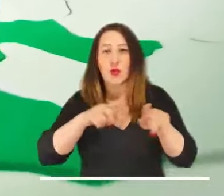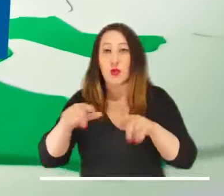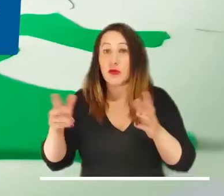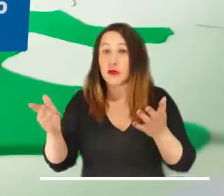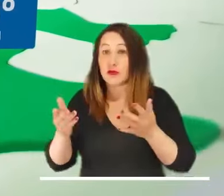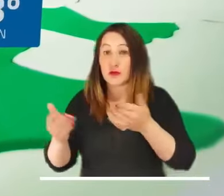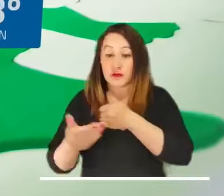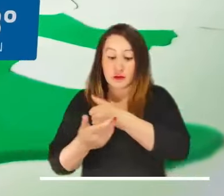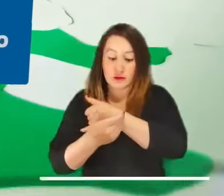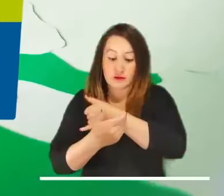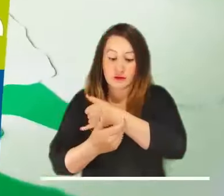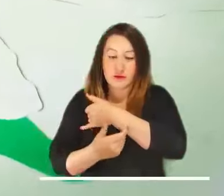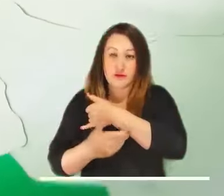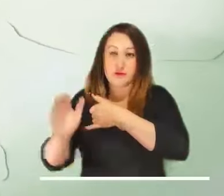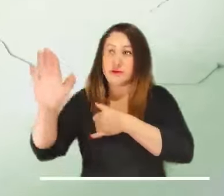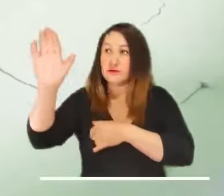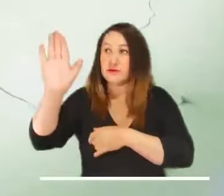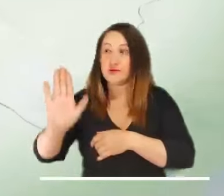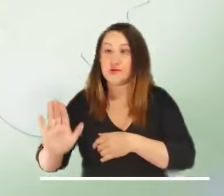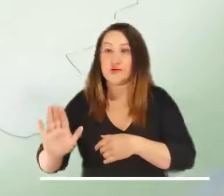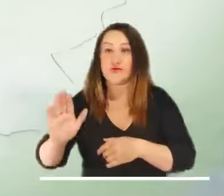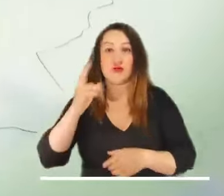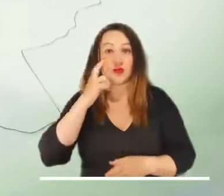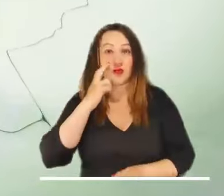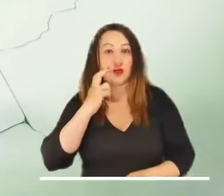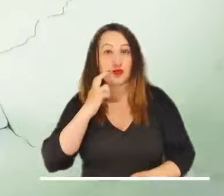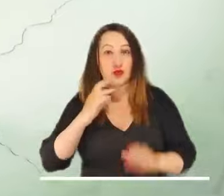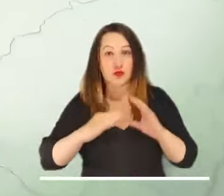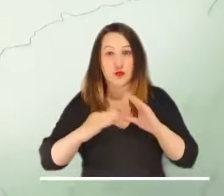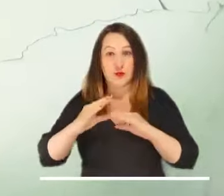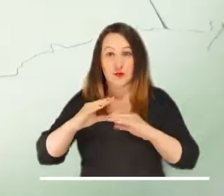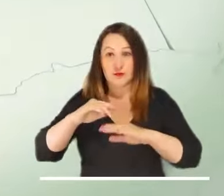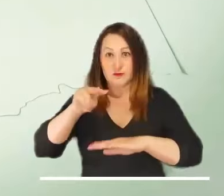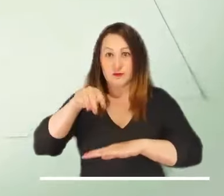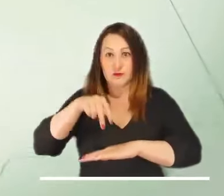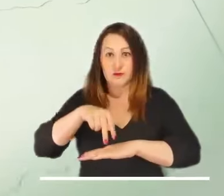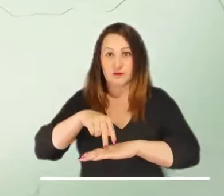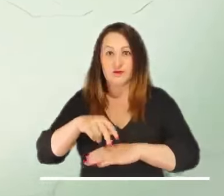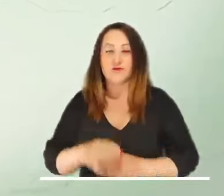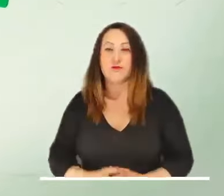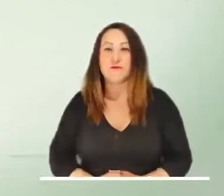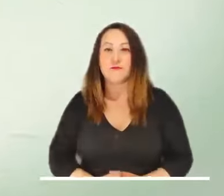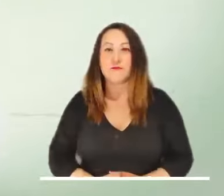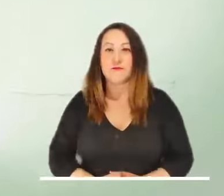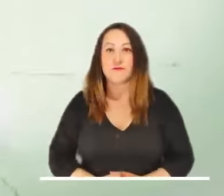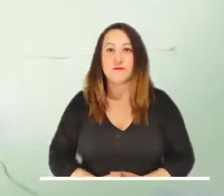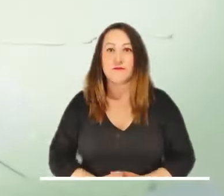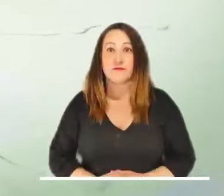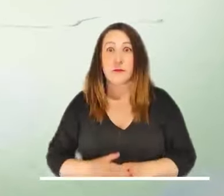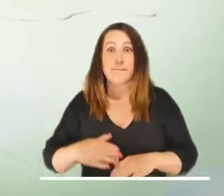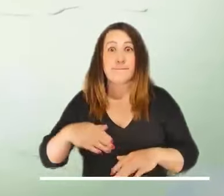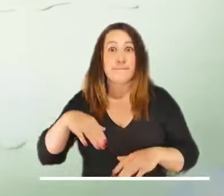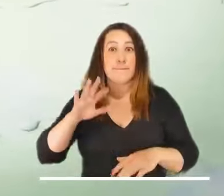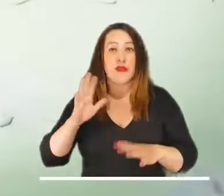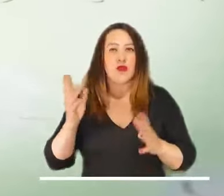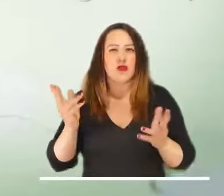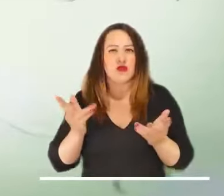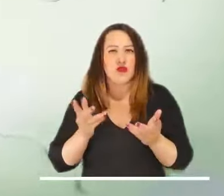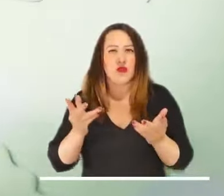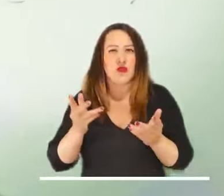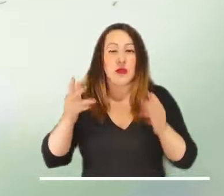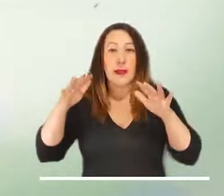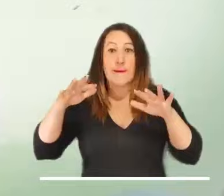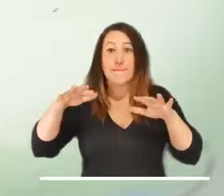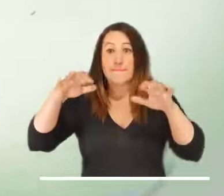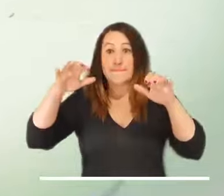el litoral de los departamentos de Chocó, Cauca y Nariño. Aunque predominarán las condiciones secas y la